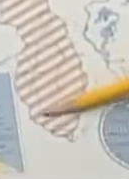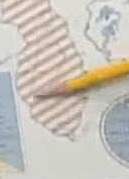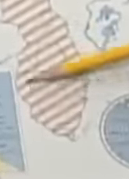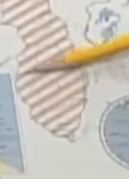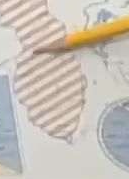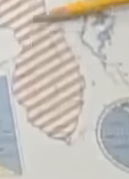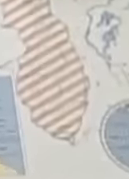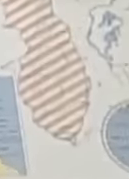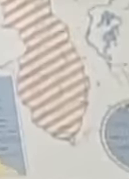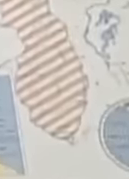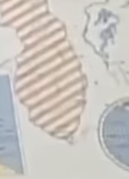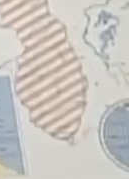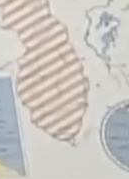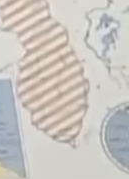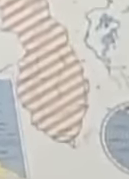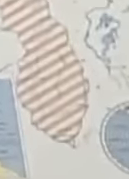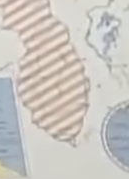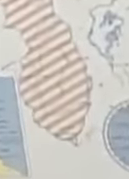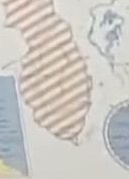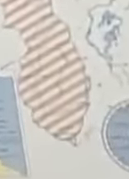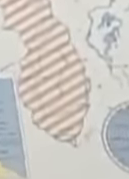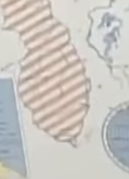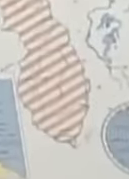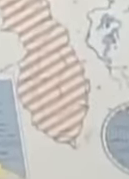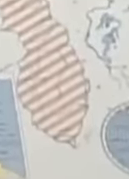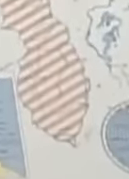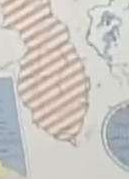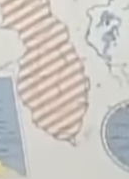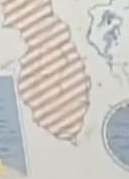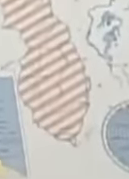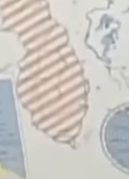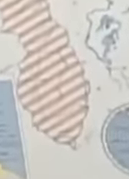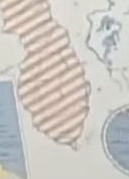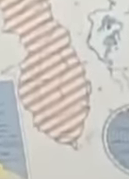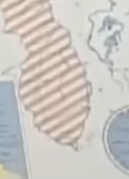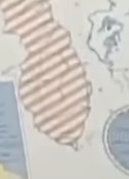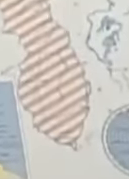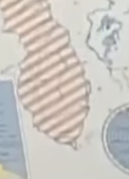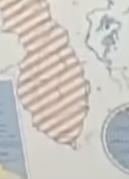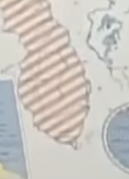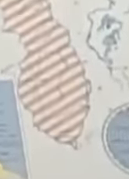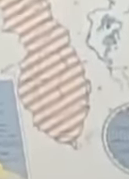todo el territorio de la Guayana Esequiba para ser